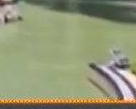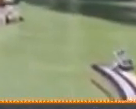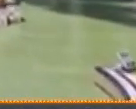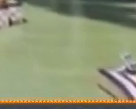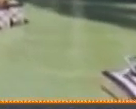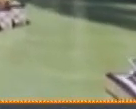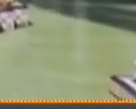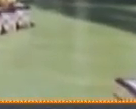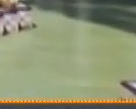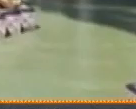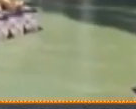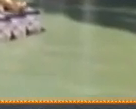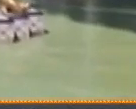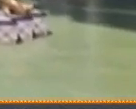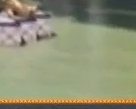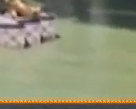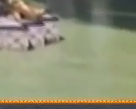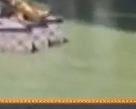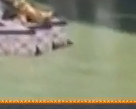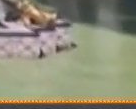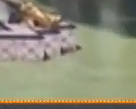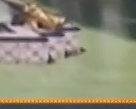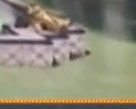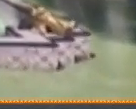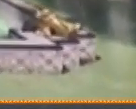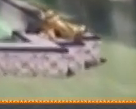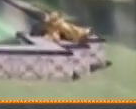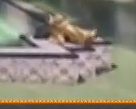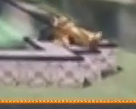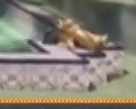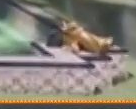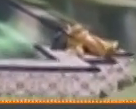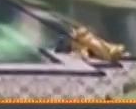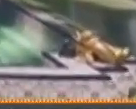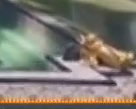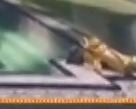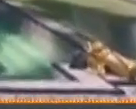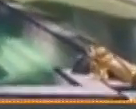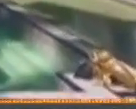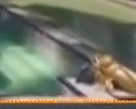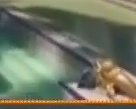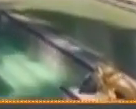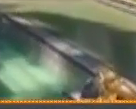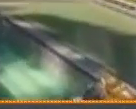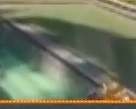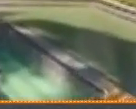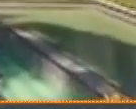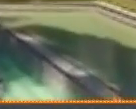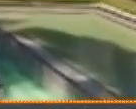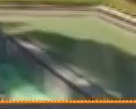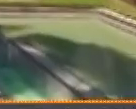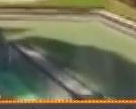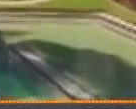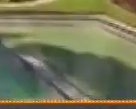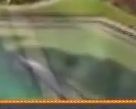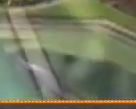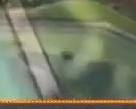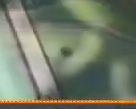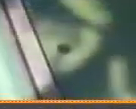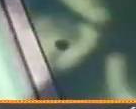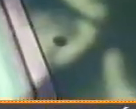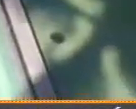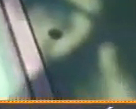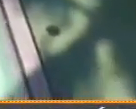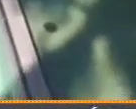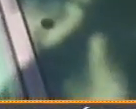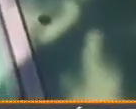de Venezuela. ¿Quiénes integran esta asociación? Estamos hablando de los presidentes de todas las entidades bancarias de